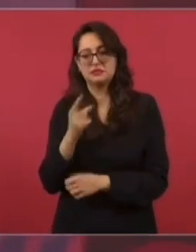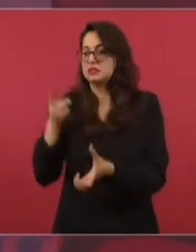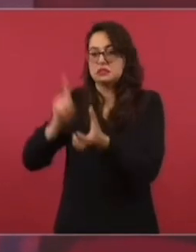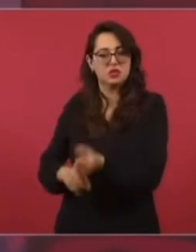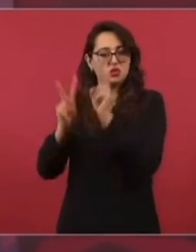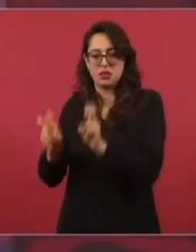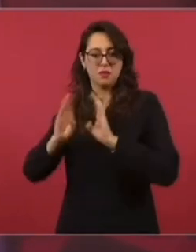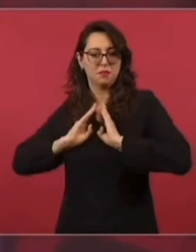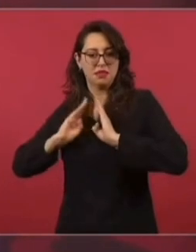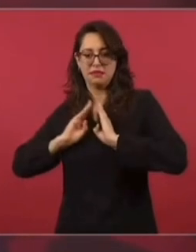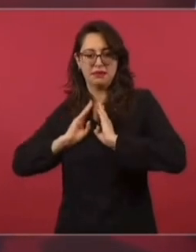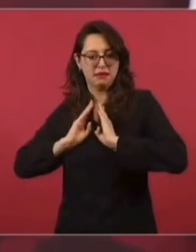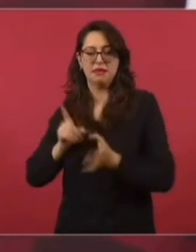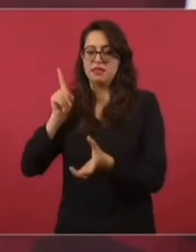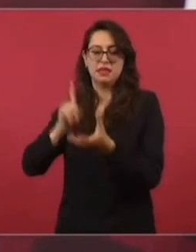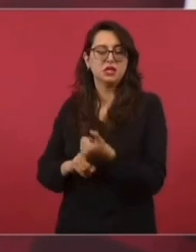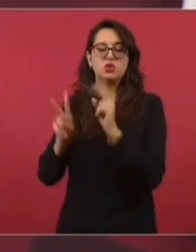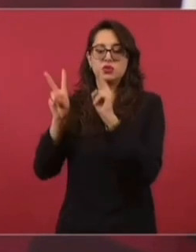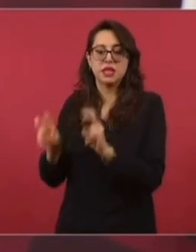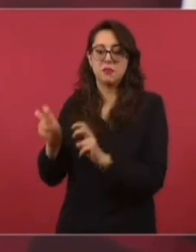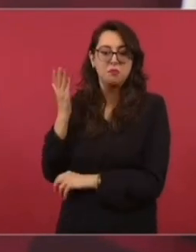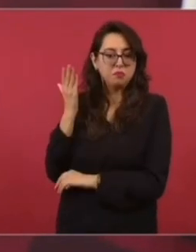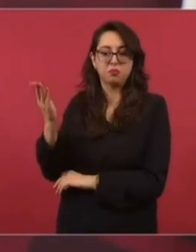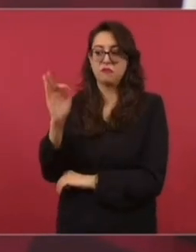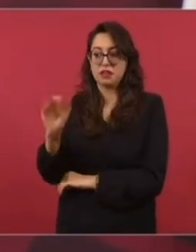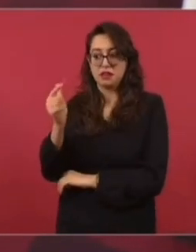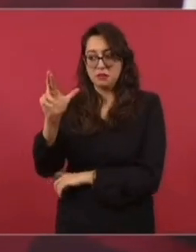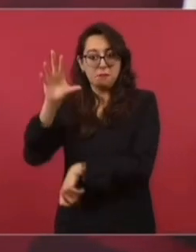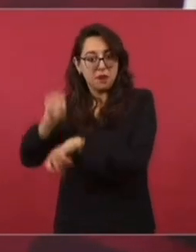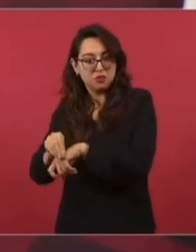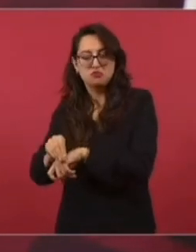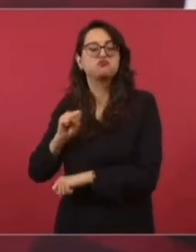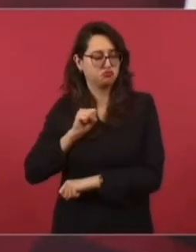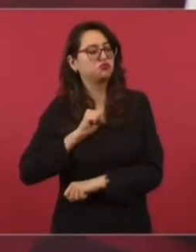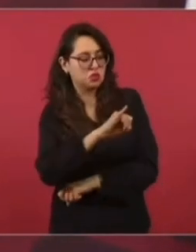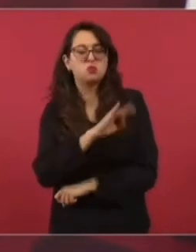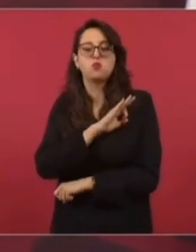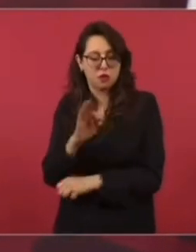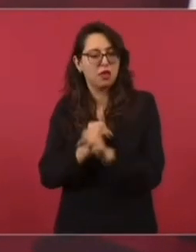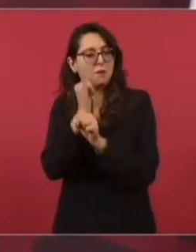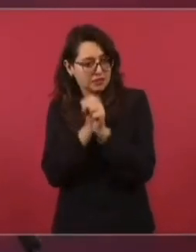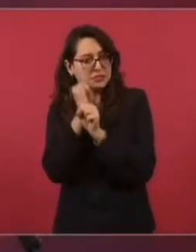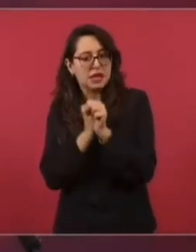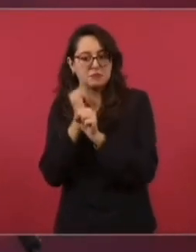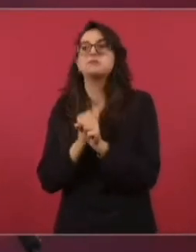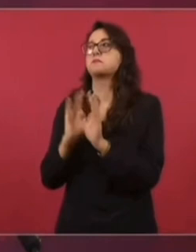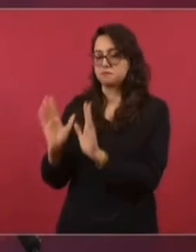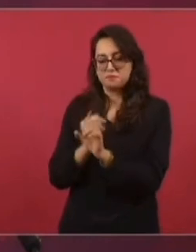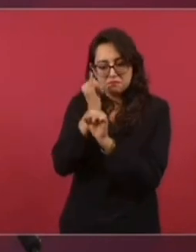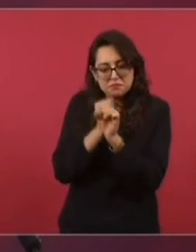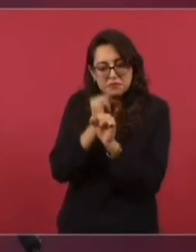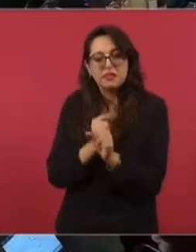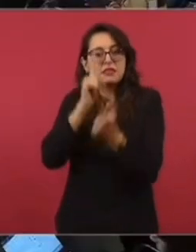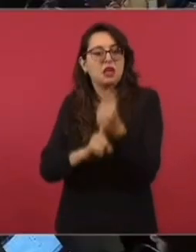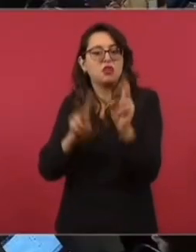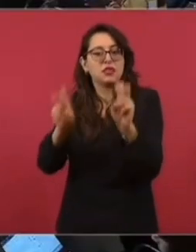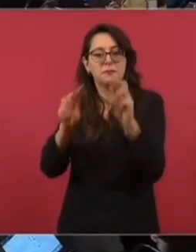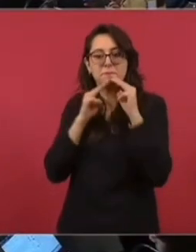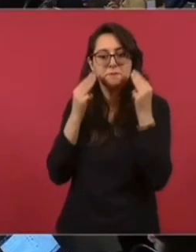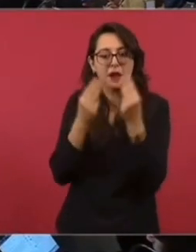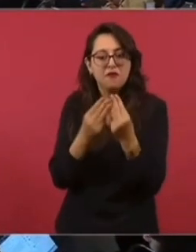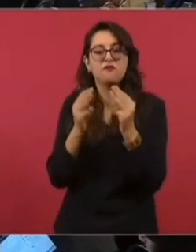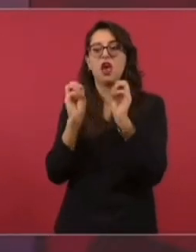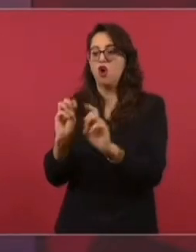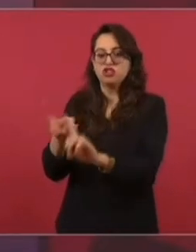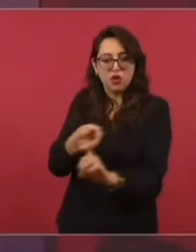las órdenes que se solicitan a la Fiscalía cuando hay asuntos relacionados con la delincuencia o con delitos,